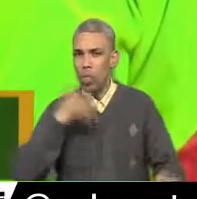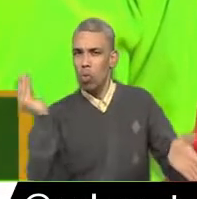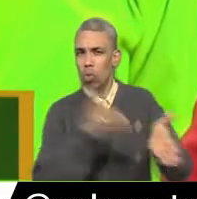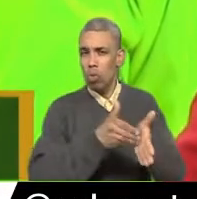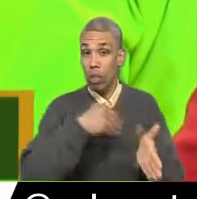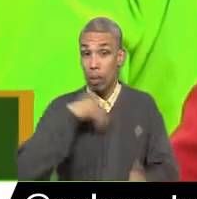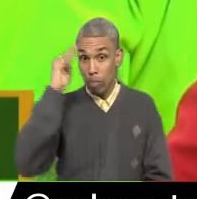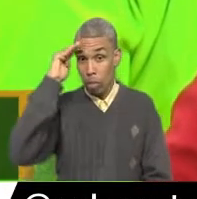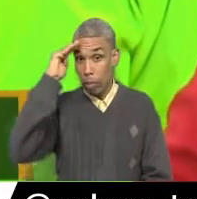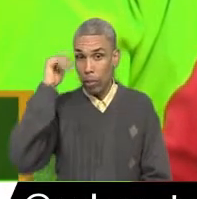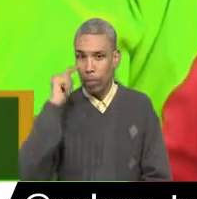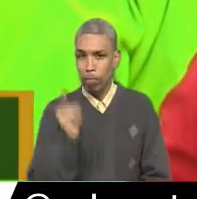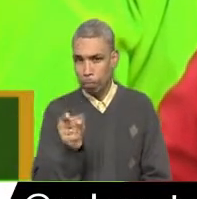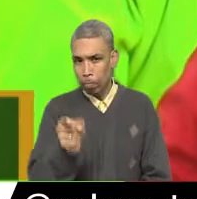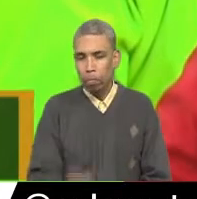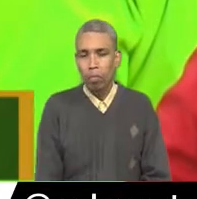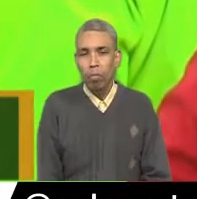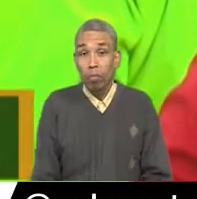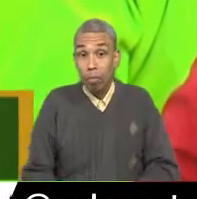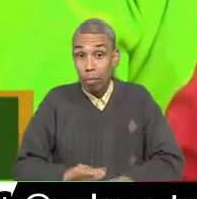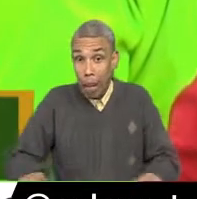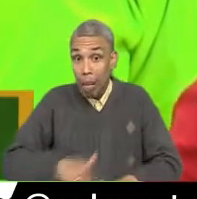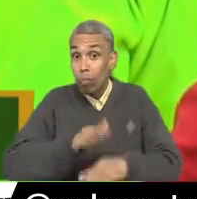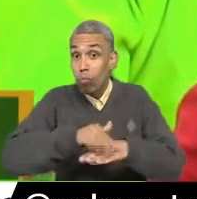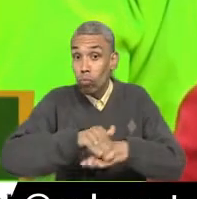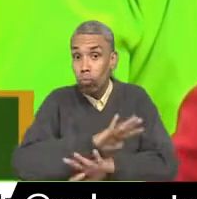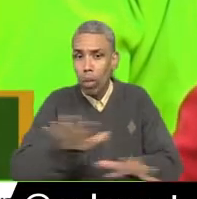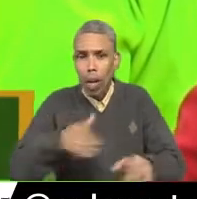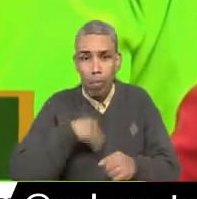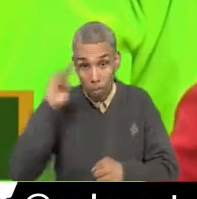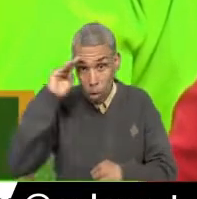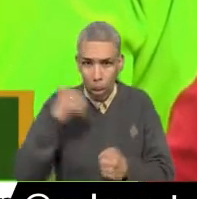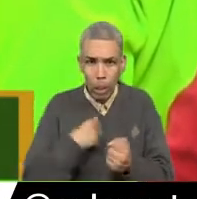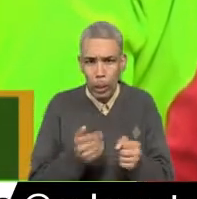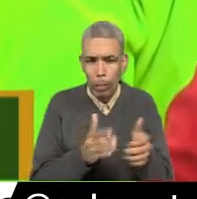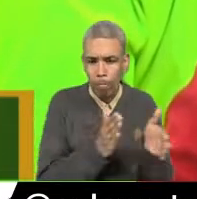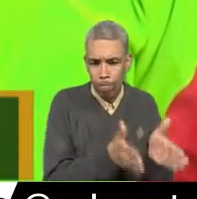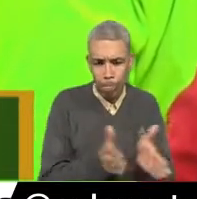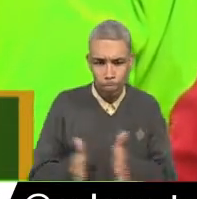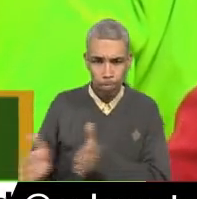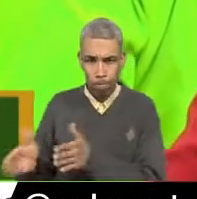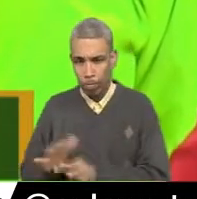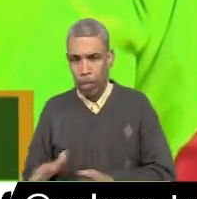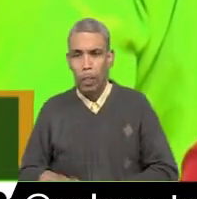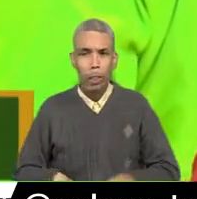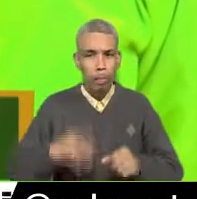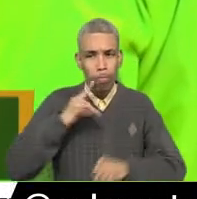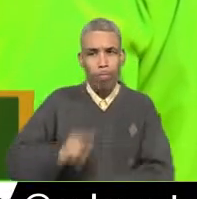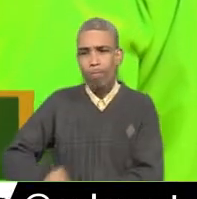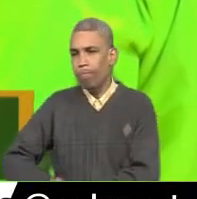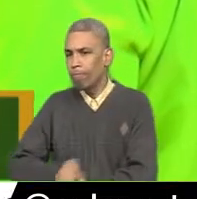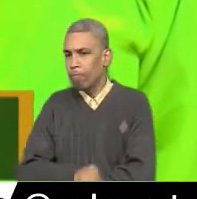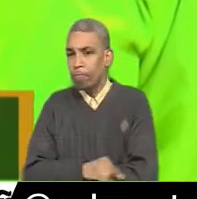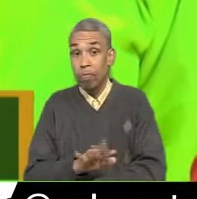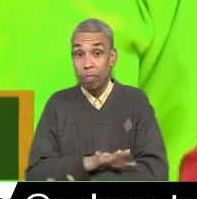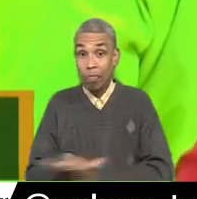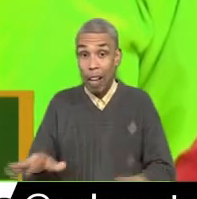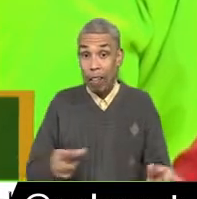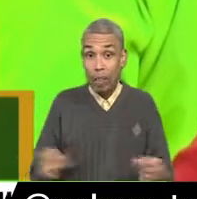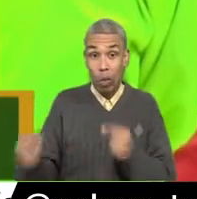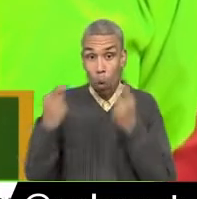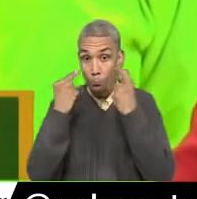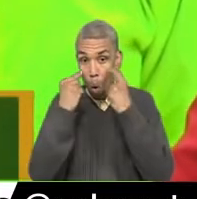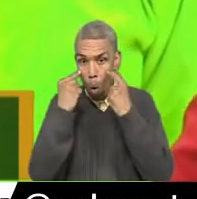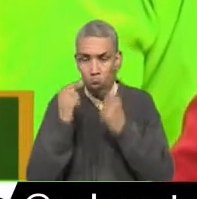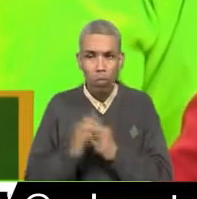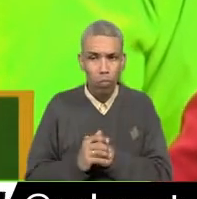nuestros policías preventivamente organizados, ¿sí? En el sector del departamento de policía Magdalena Medio, precisamente